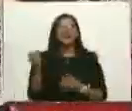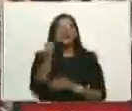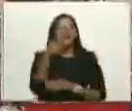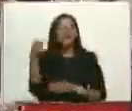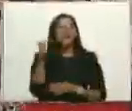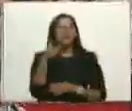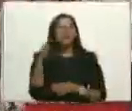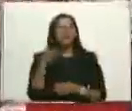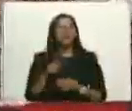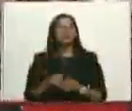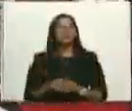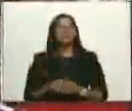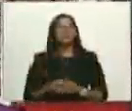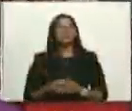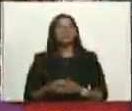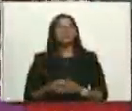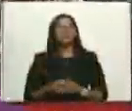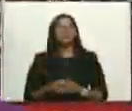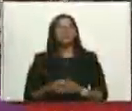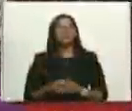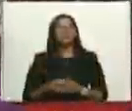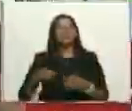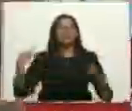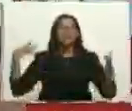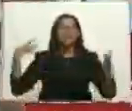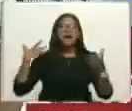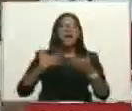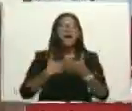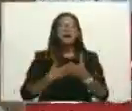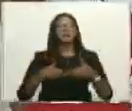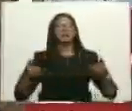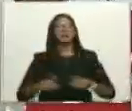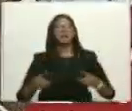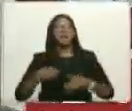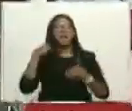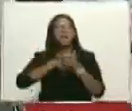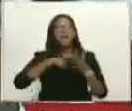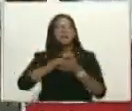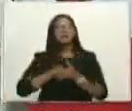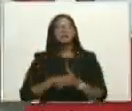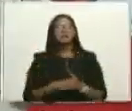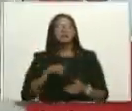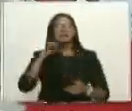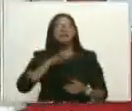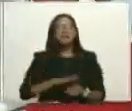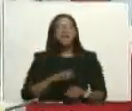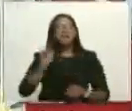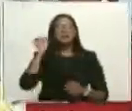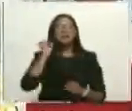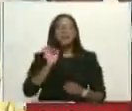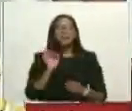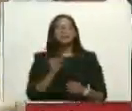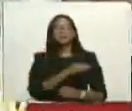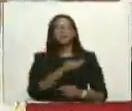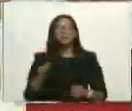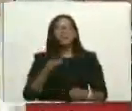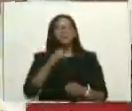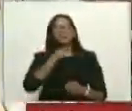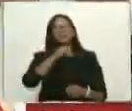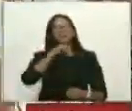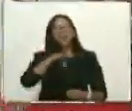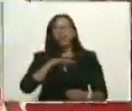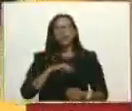banderas de siglos de resistencia y de lucha, que estamos en el punto correcto de la historia.